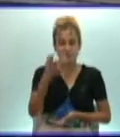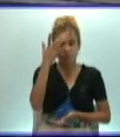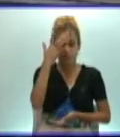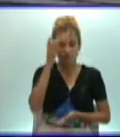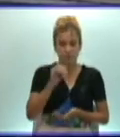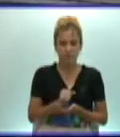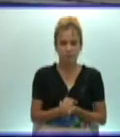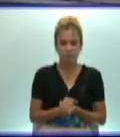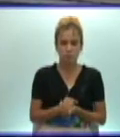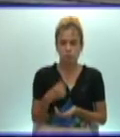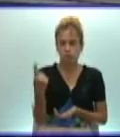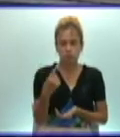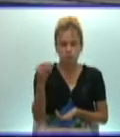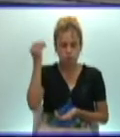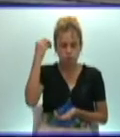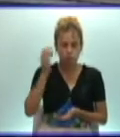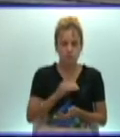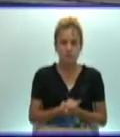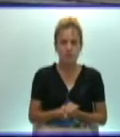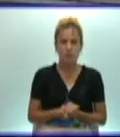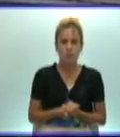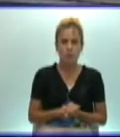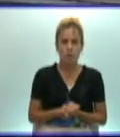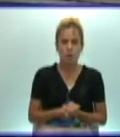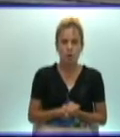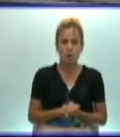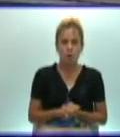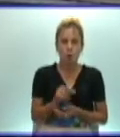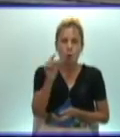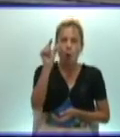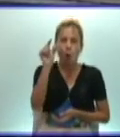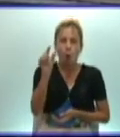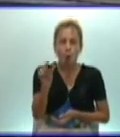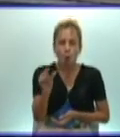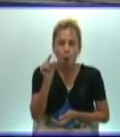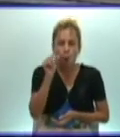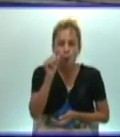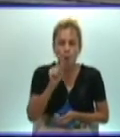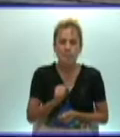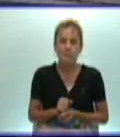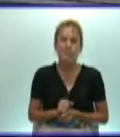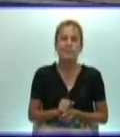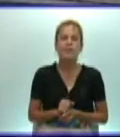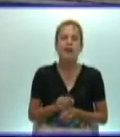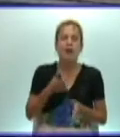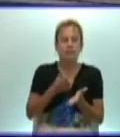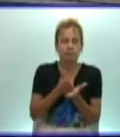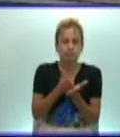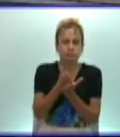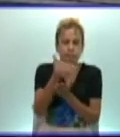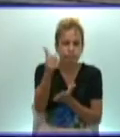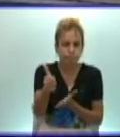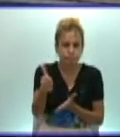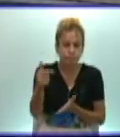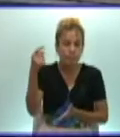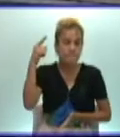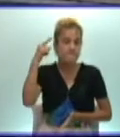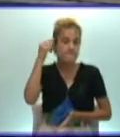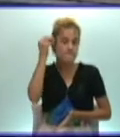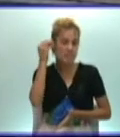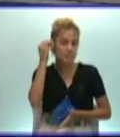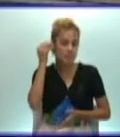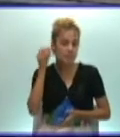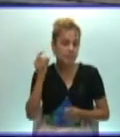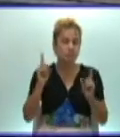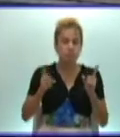Como todos le conocían, fue un hombre de conducta intachable, de un gran pensamiento político.